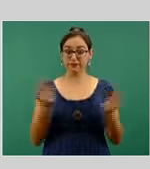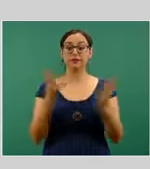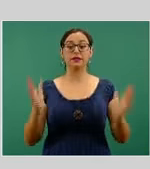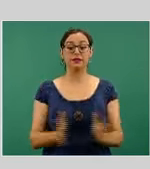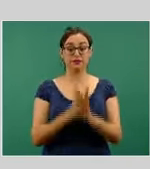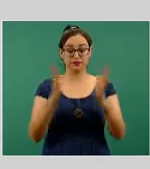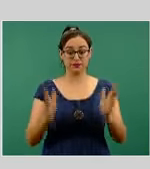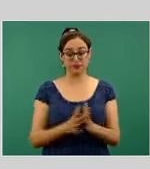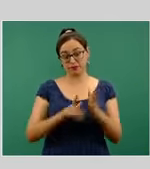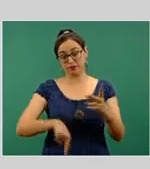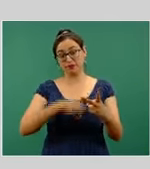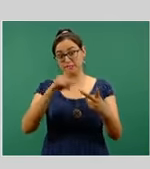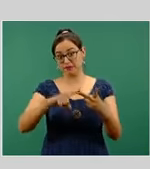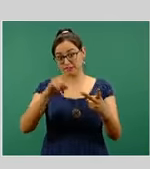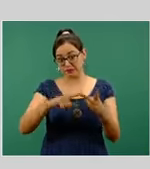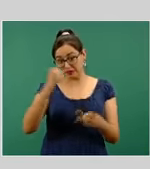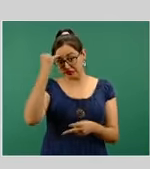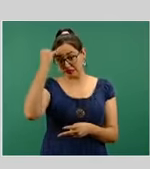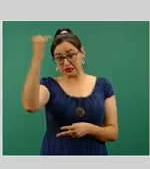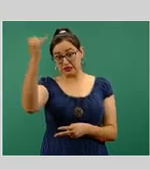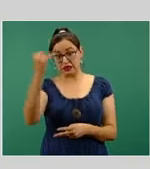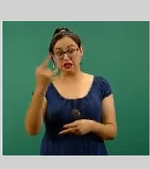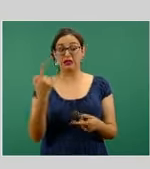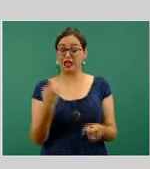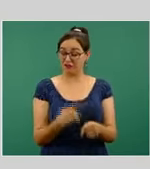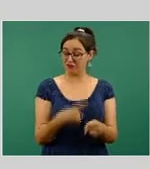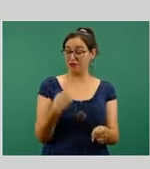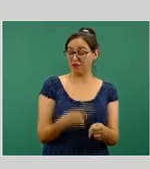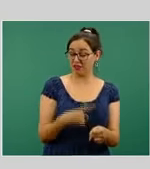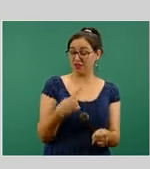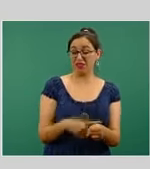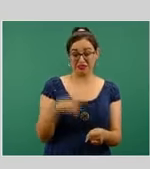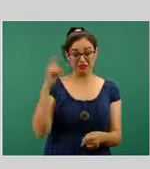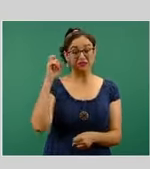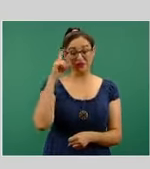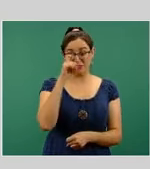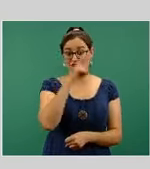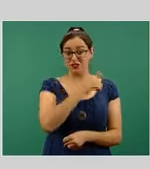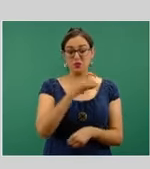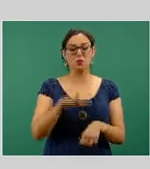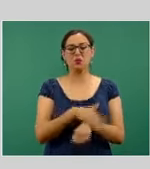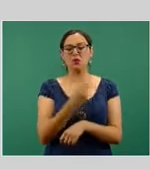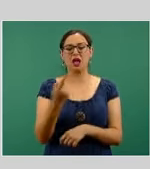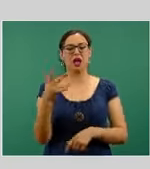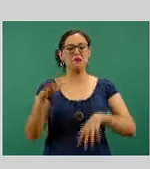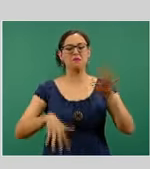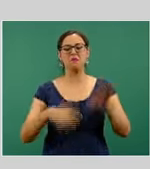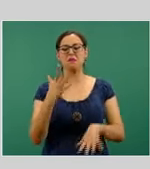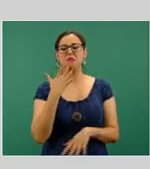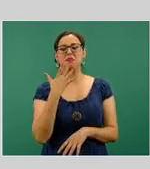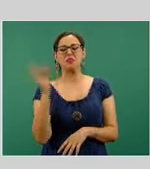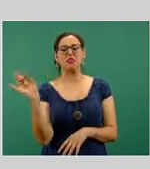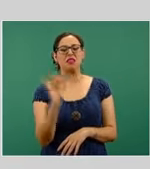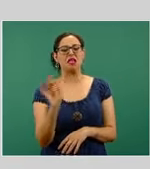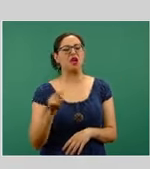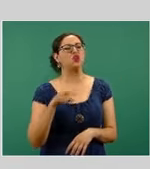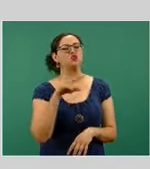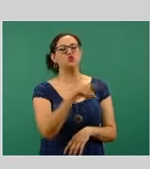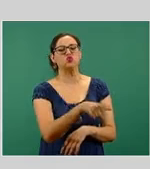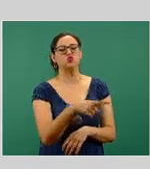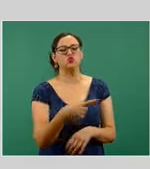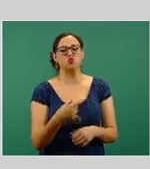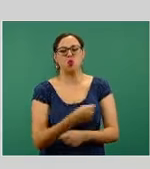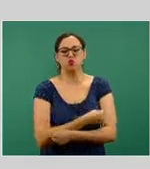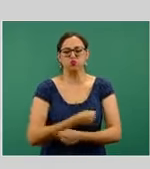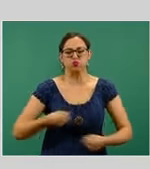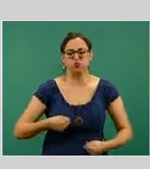enfermedad que es compleja y se tiende a simplificar, se tiende a creer que las causas son muy sencillas y que realmente es culpa del individuo,